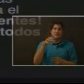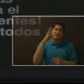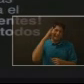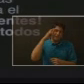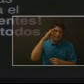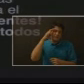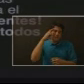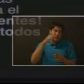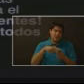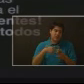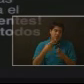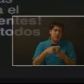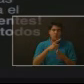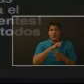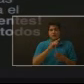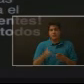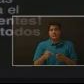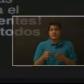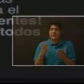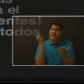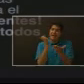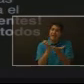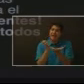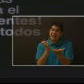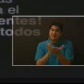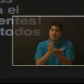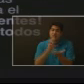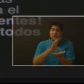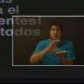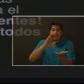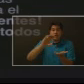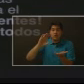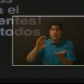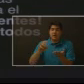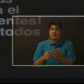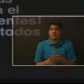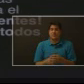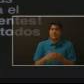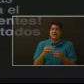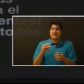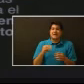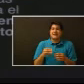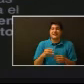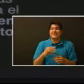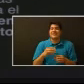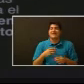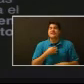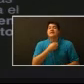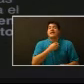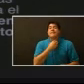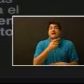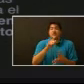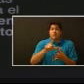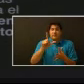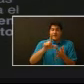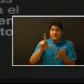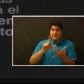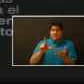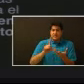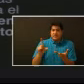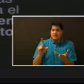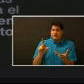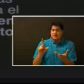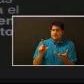en la escuela y cuando la maestra o el profesor pasaba lista. ¿Amén? ¿Alguien se acuerda o ya no?